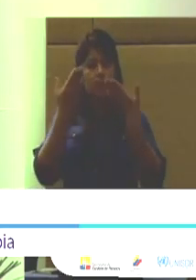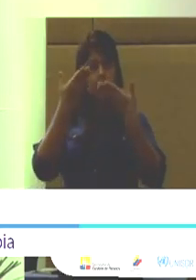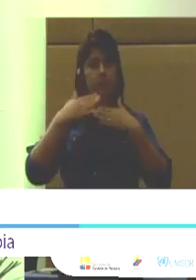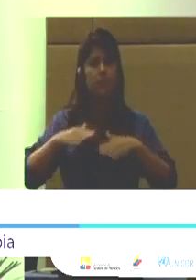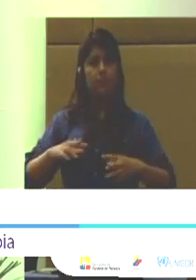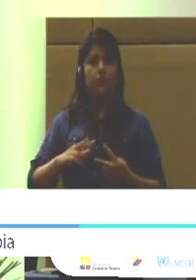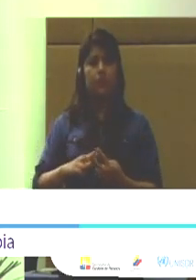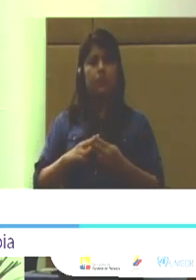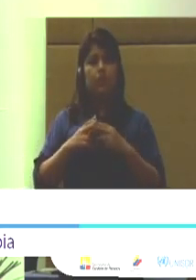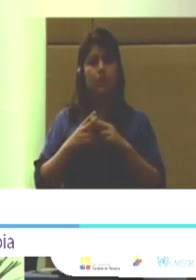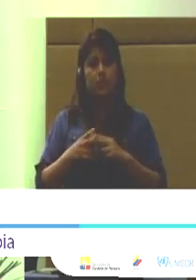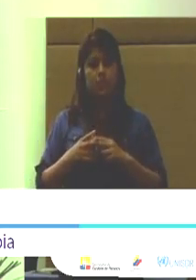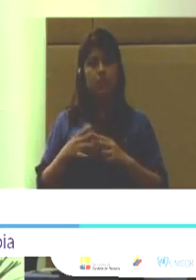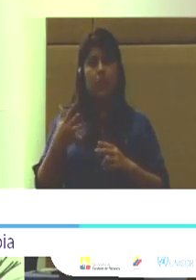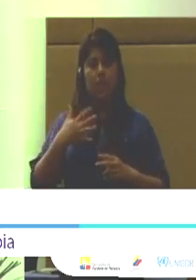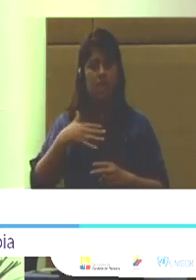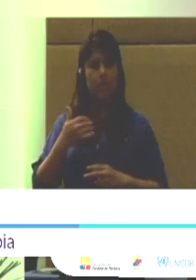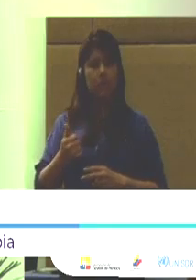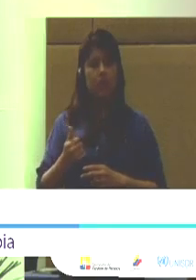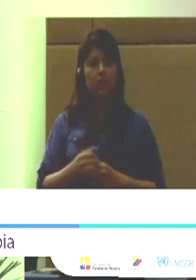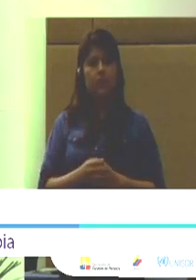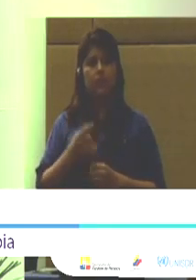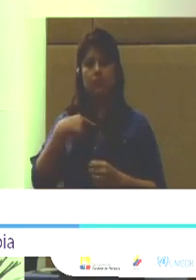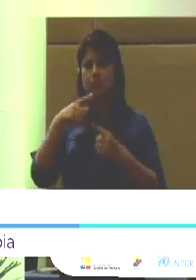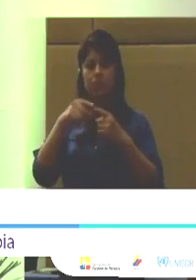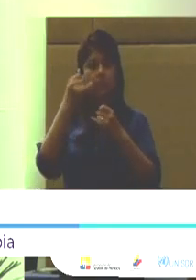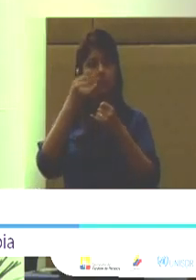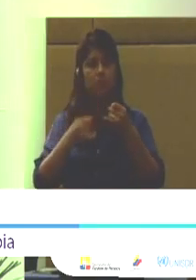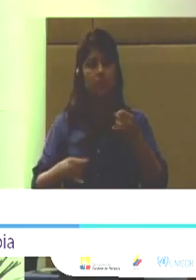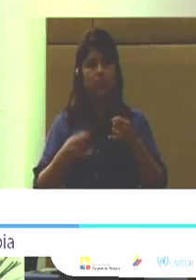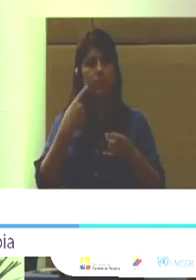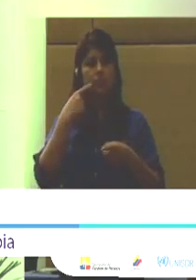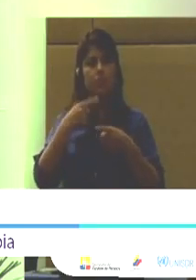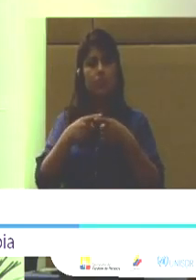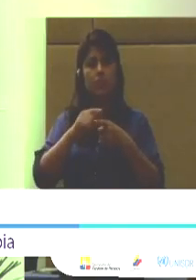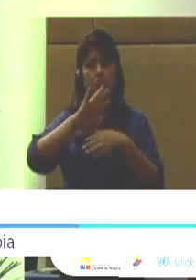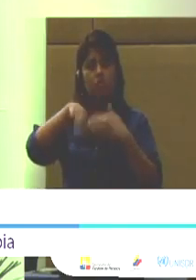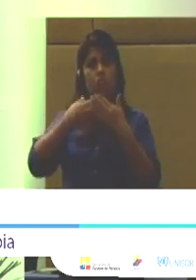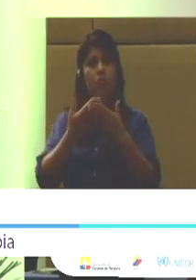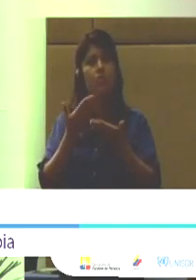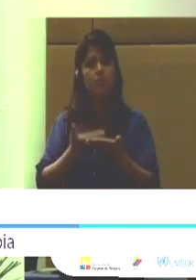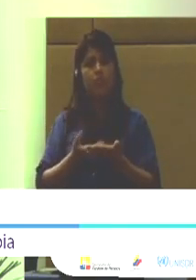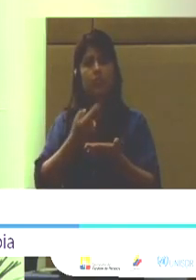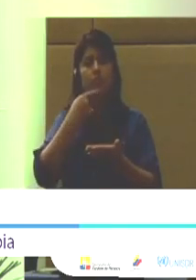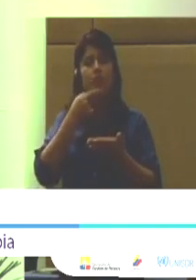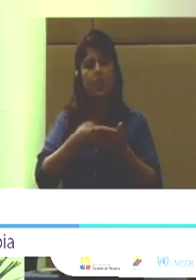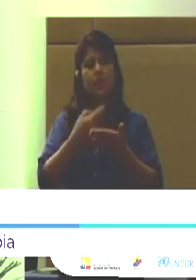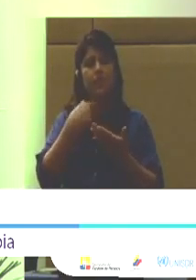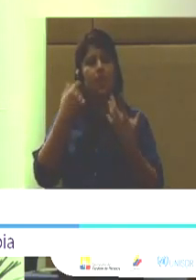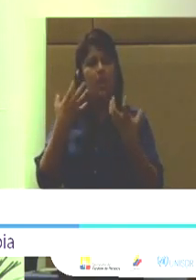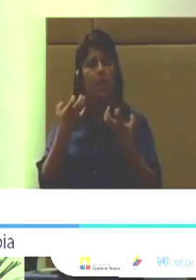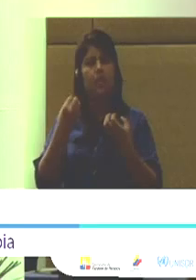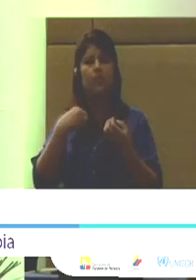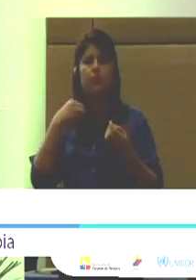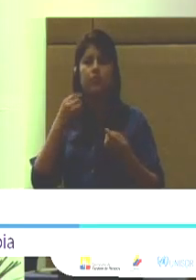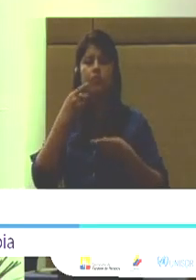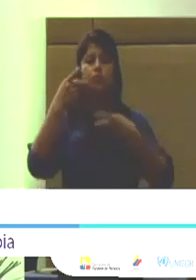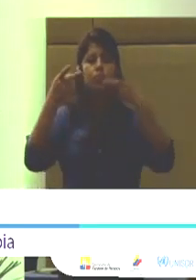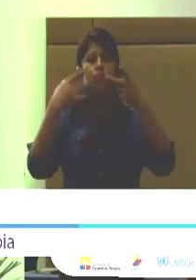resiliencia está definido, y sobre eso es que nosotros queremos pronunciarnos. Habla